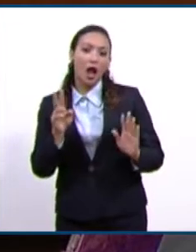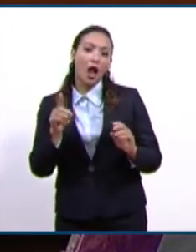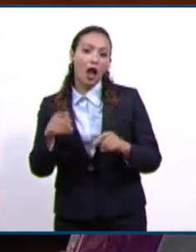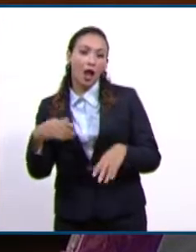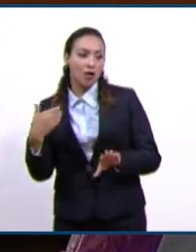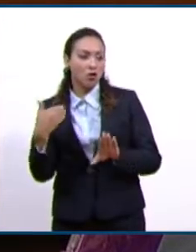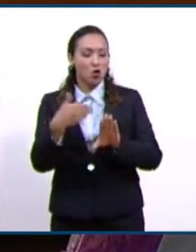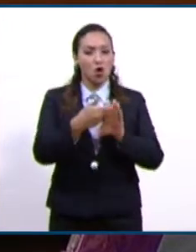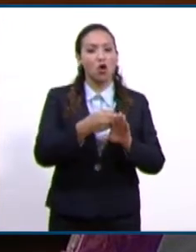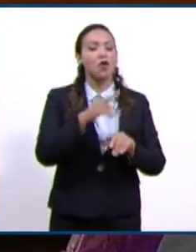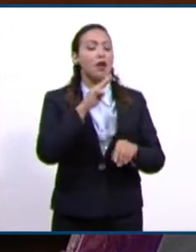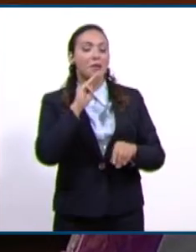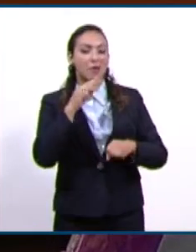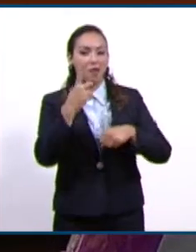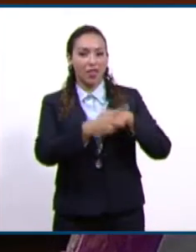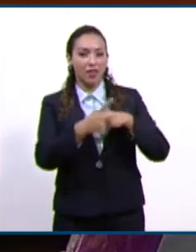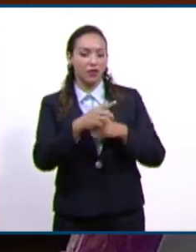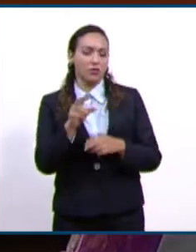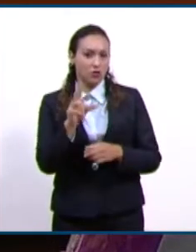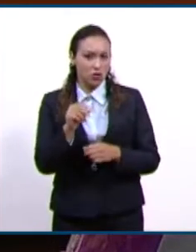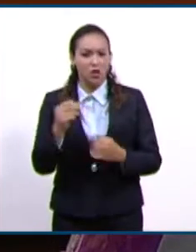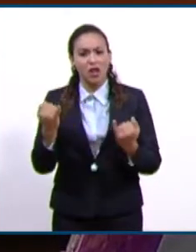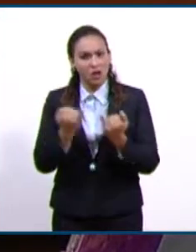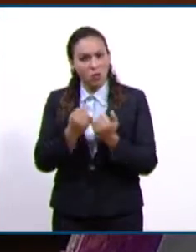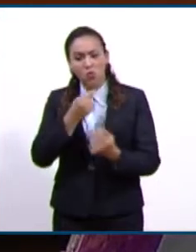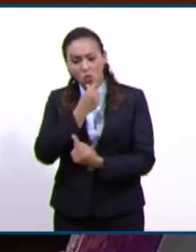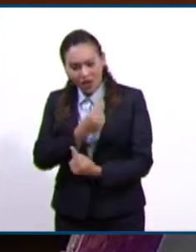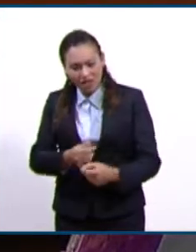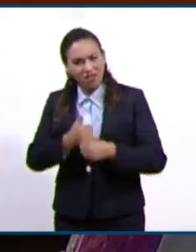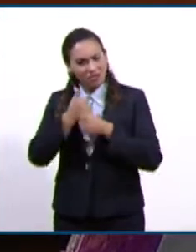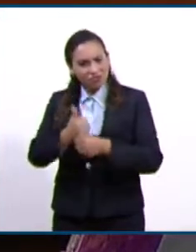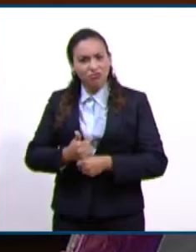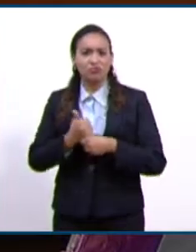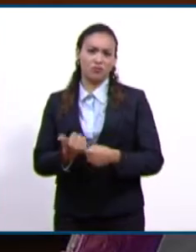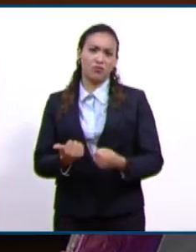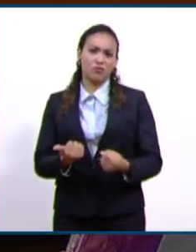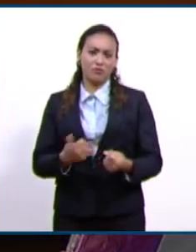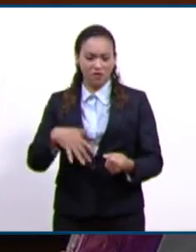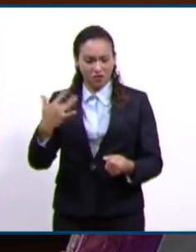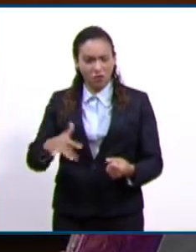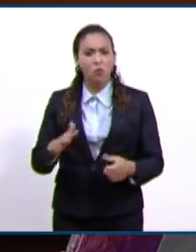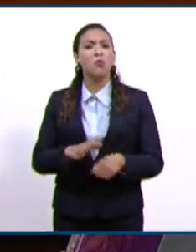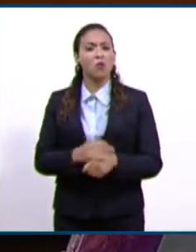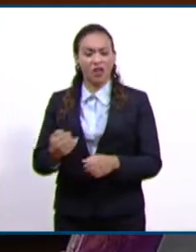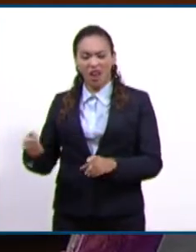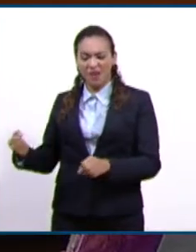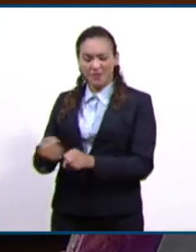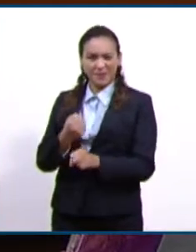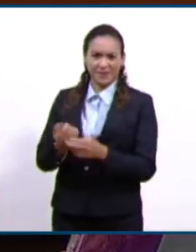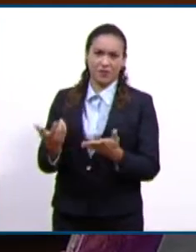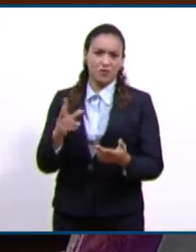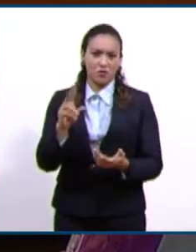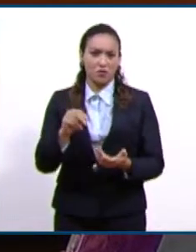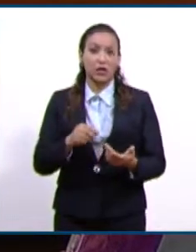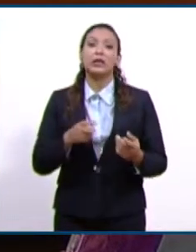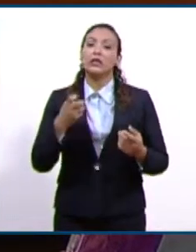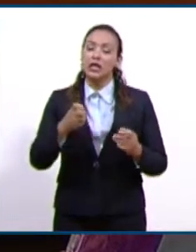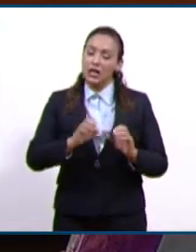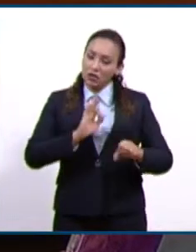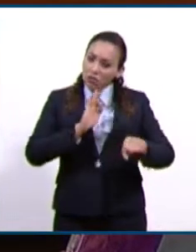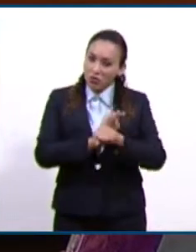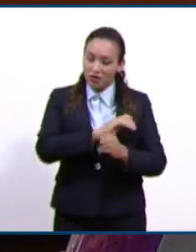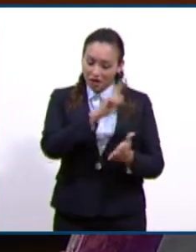madre. No, desde luego que niños y niñas sufren. Y esta ley y la ley y los poderes del Estado deben